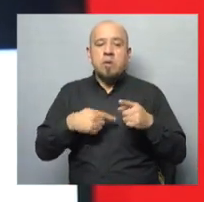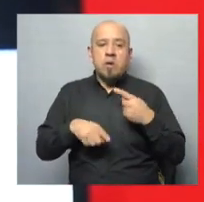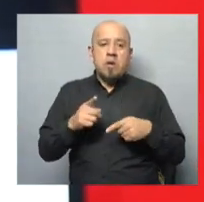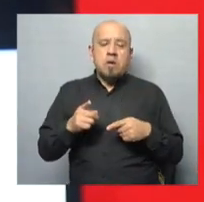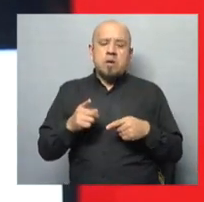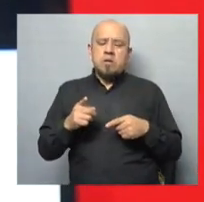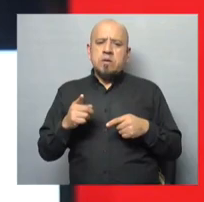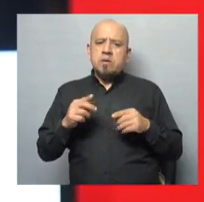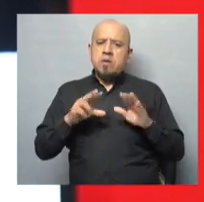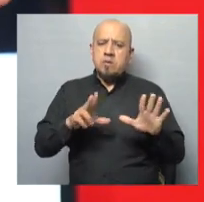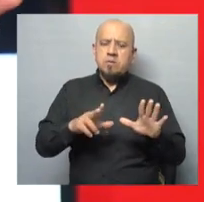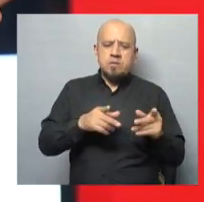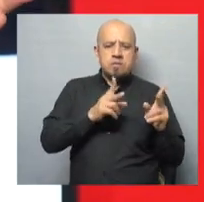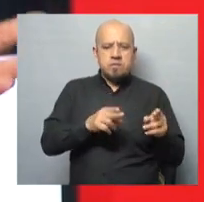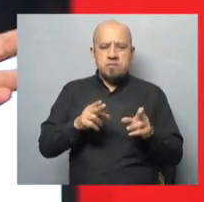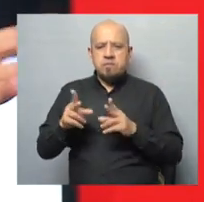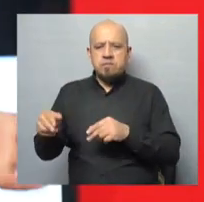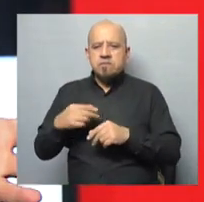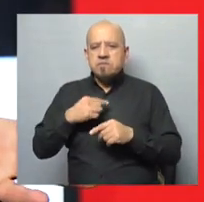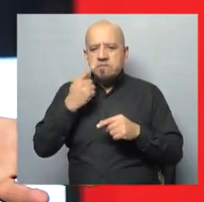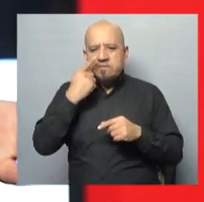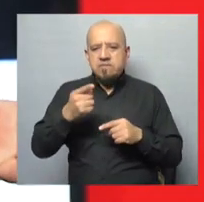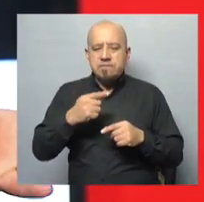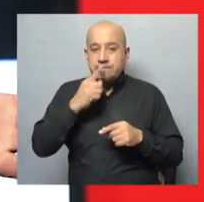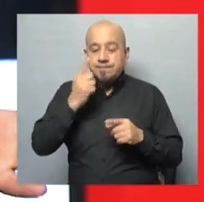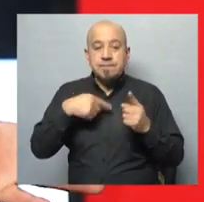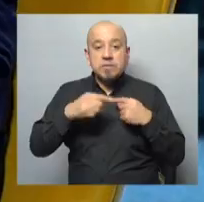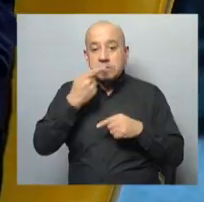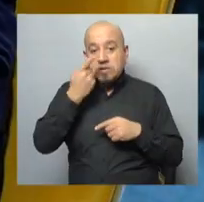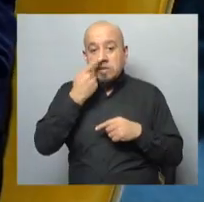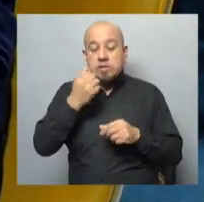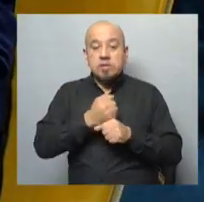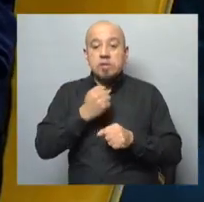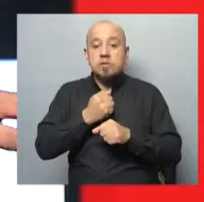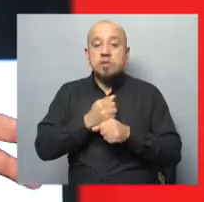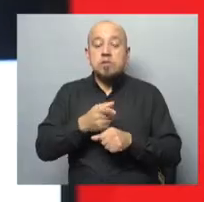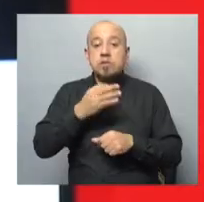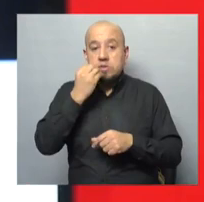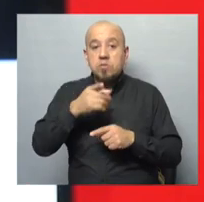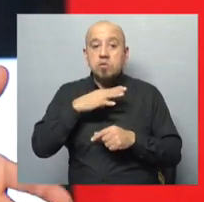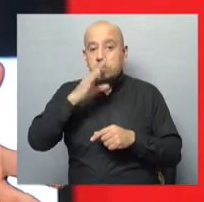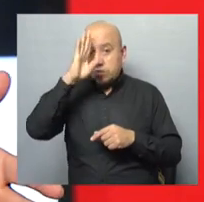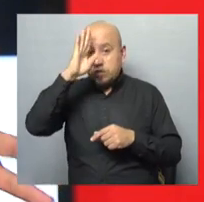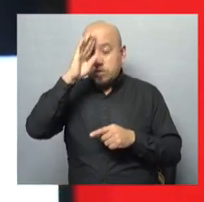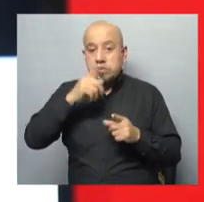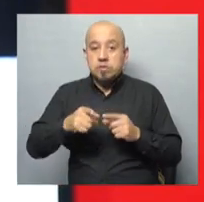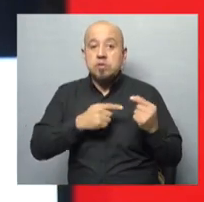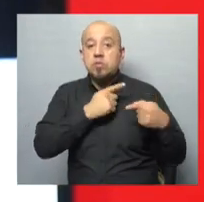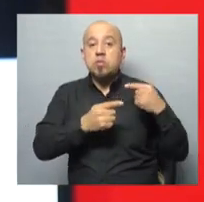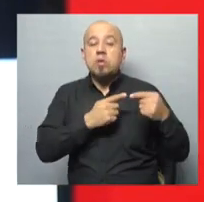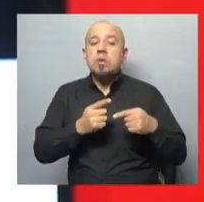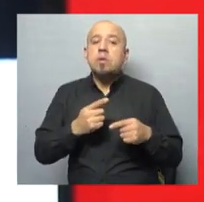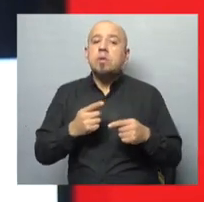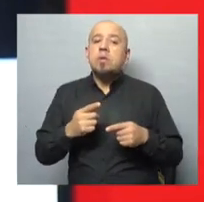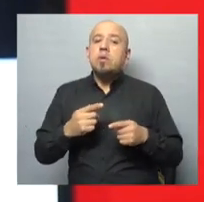quiero decir que a nivel es interesante la chance de laburar en eso está bueno el aprendizaje está buena la continuidad